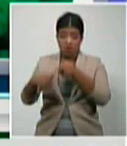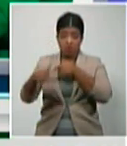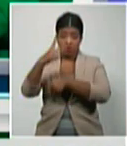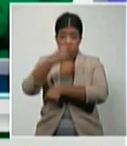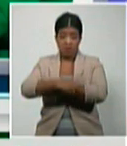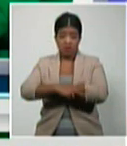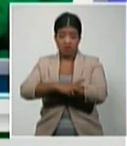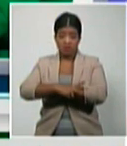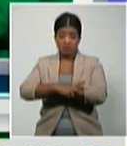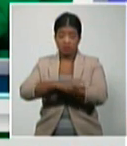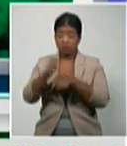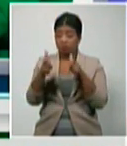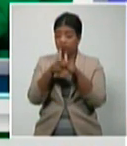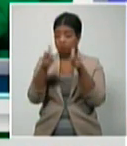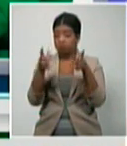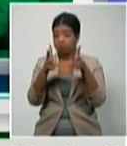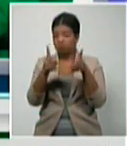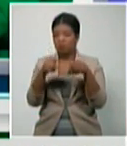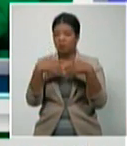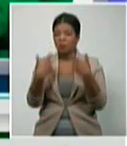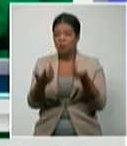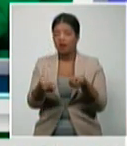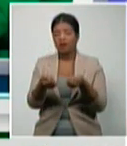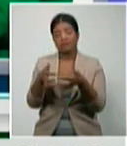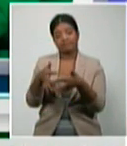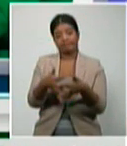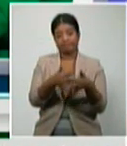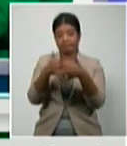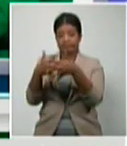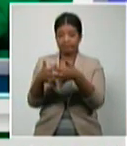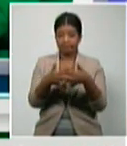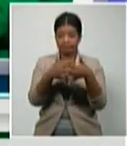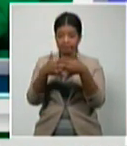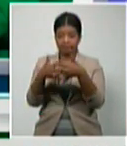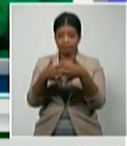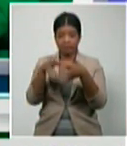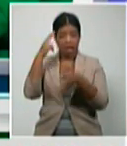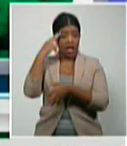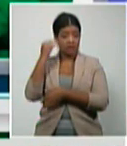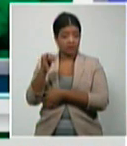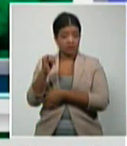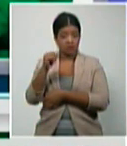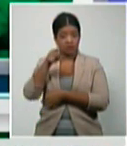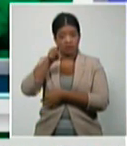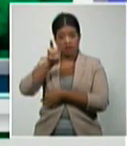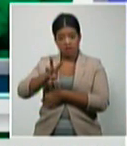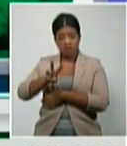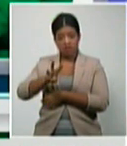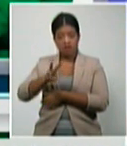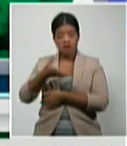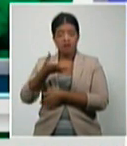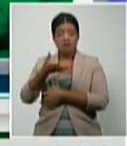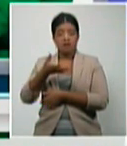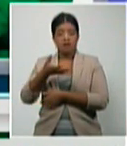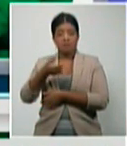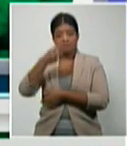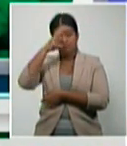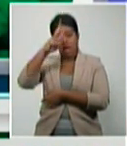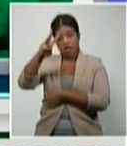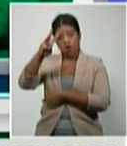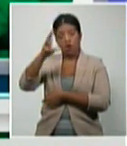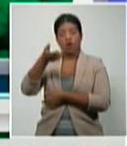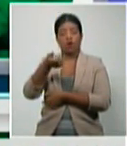de Norteamérica, 26, de Haití 13, de Canadá y México 7 de cada uno, de